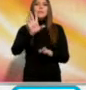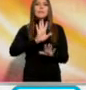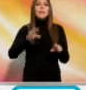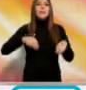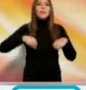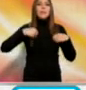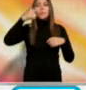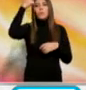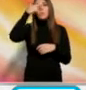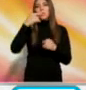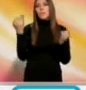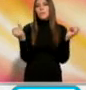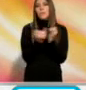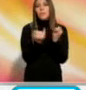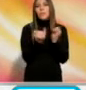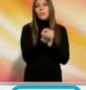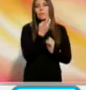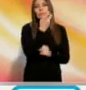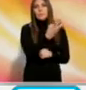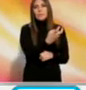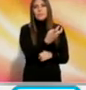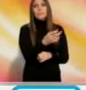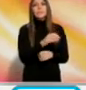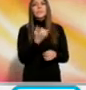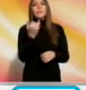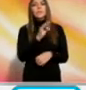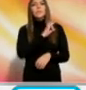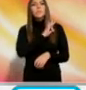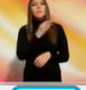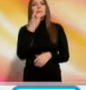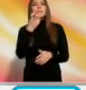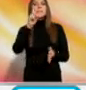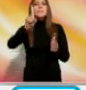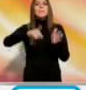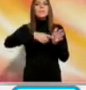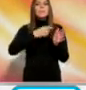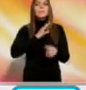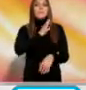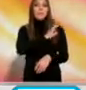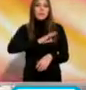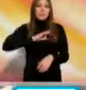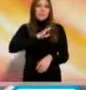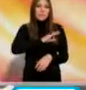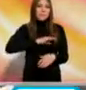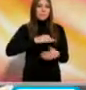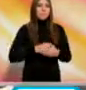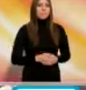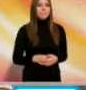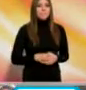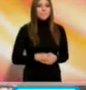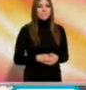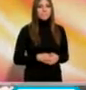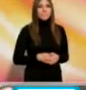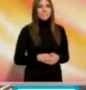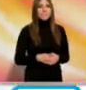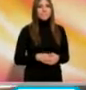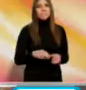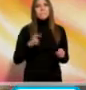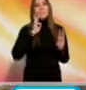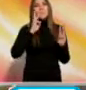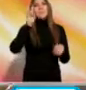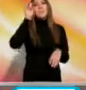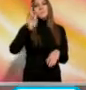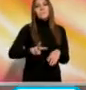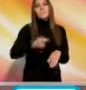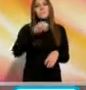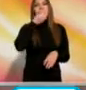una noche igual a esta y haber sido aquella vez felices. ¡Wow! Qué bonito, Ay, ¿no? ay. Oye, está qué con